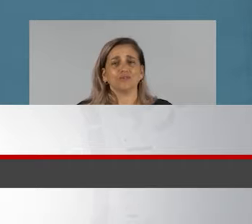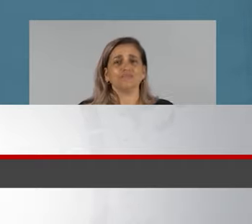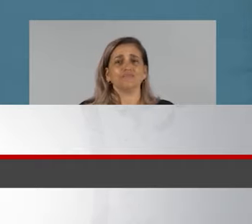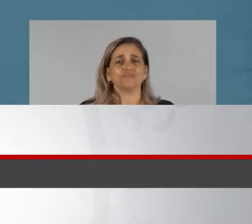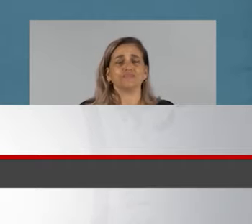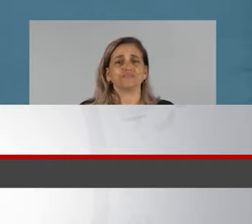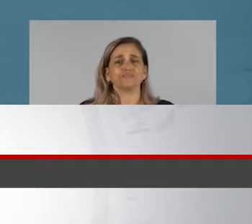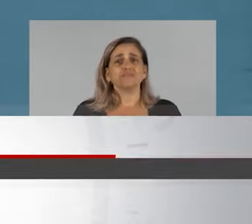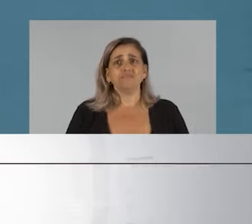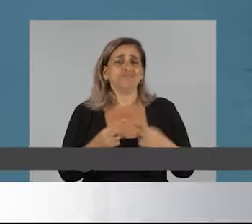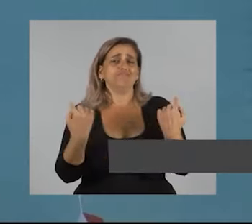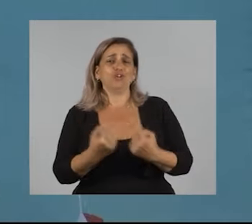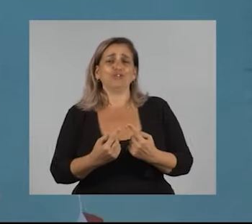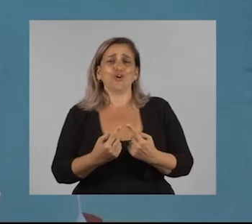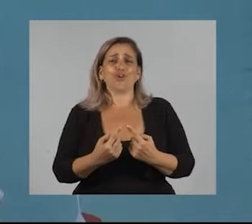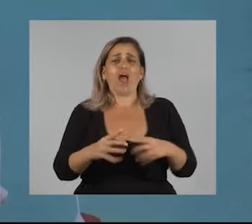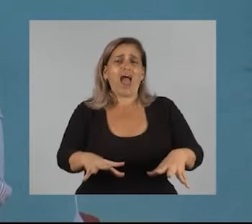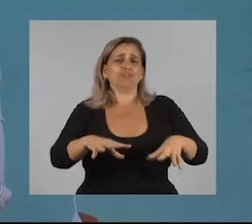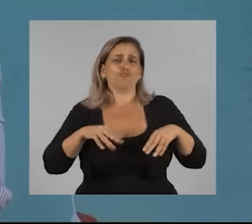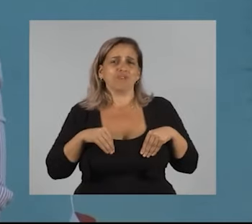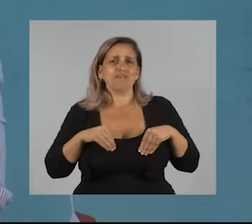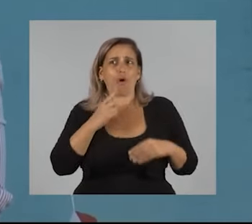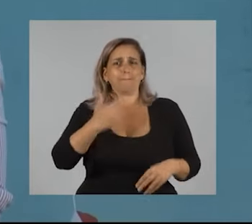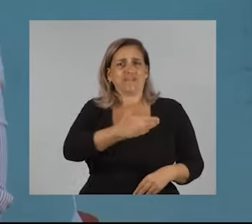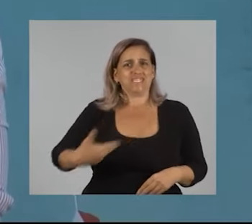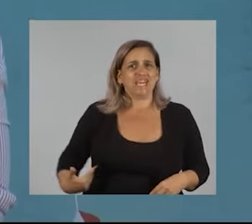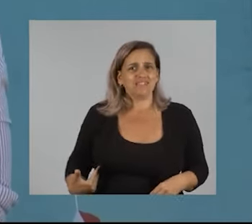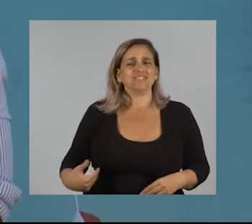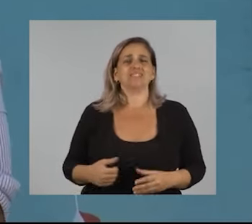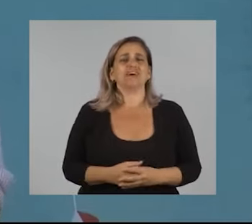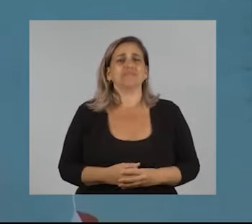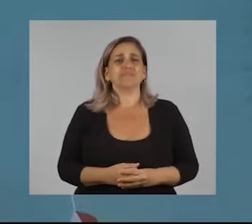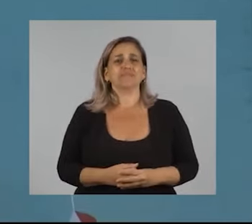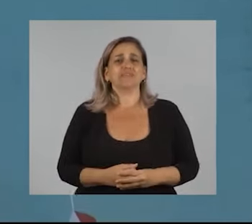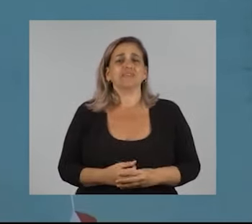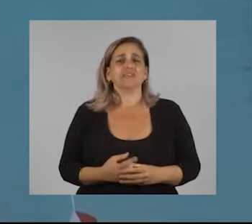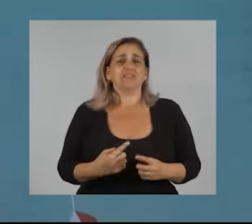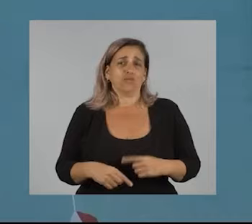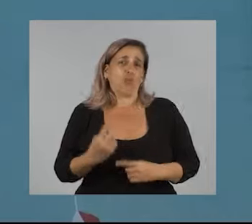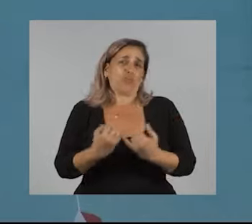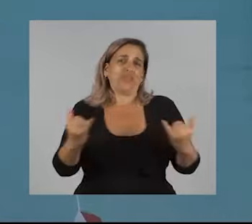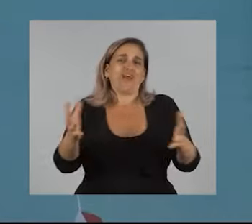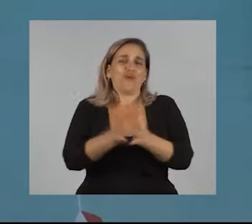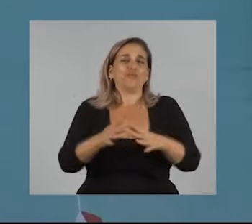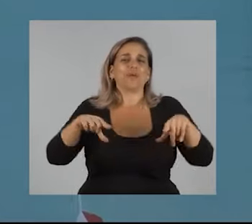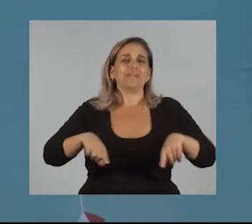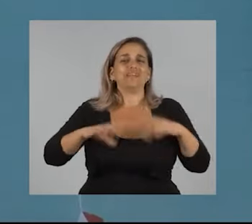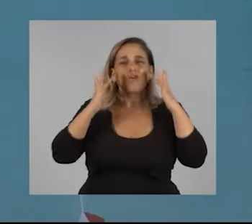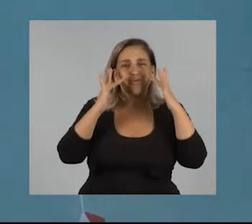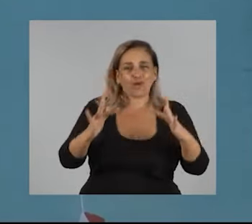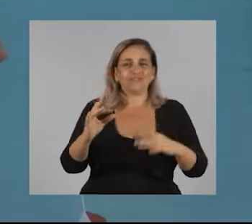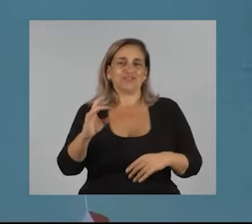eso, cuando nos tocó asumir la presidencia, el gobierno, un día con Pablo da